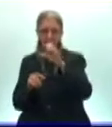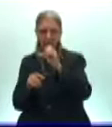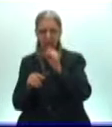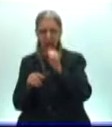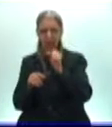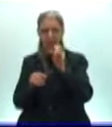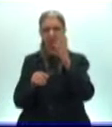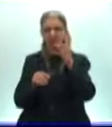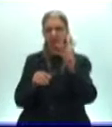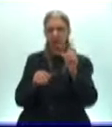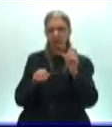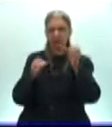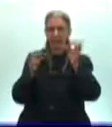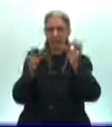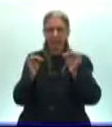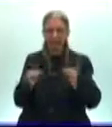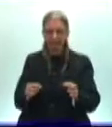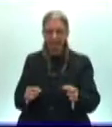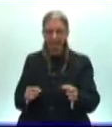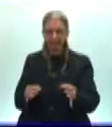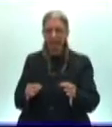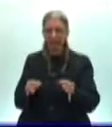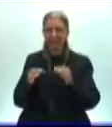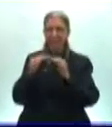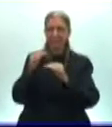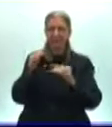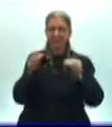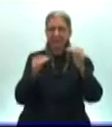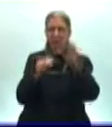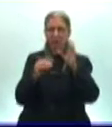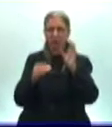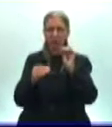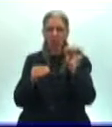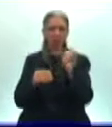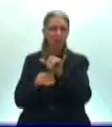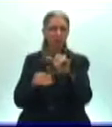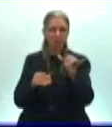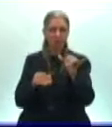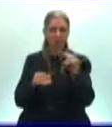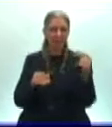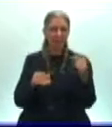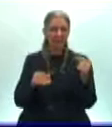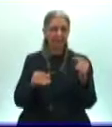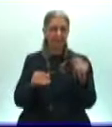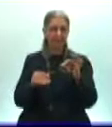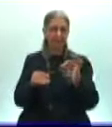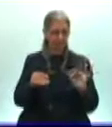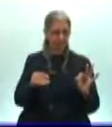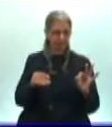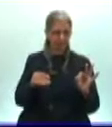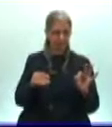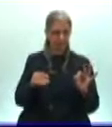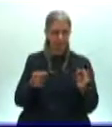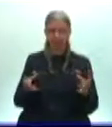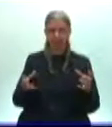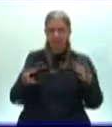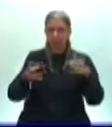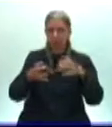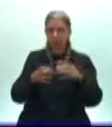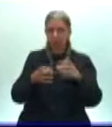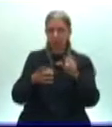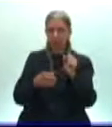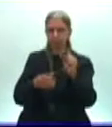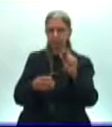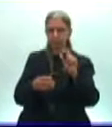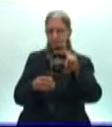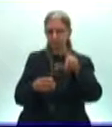reales mayores e iguales que menos 8. Y si me estuvieran pidiendo el conjunto solución, lo